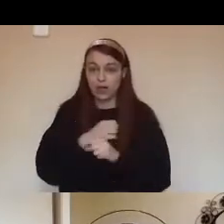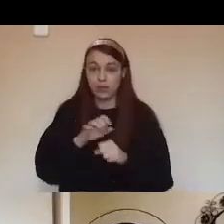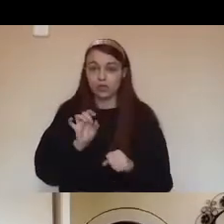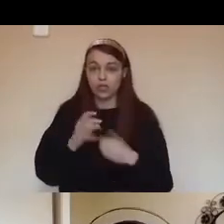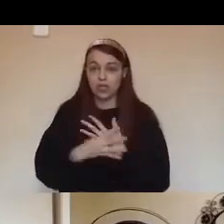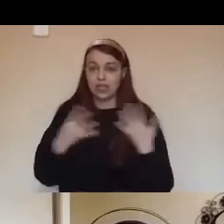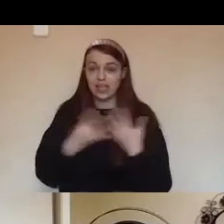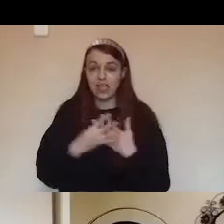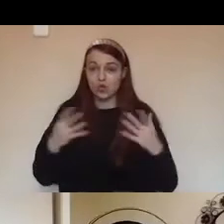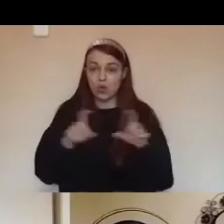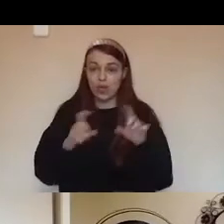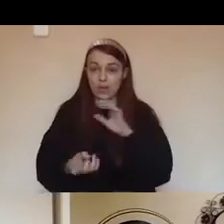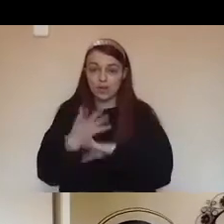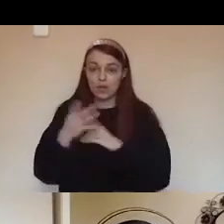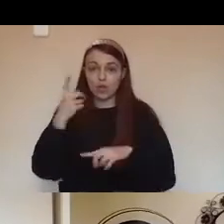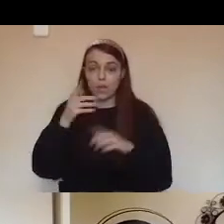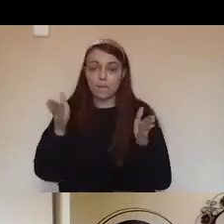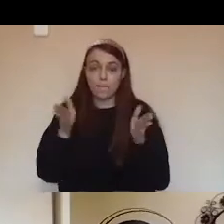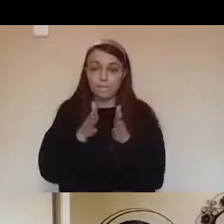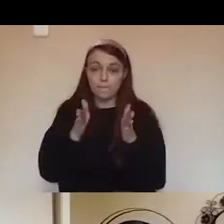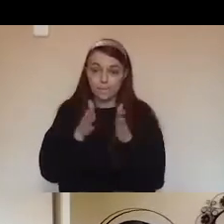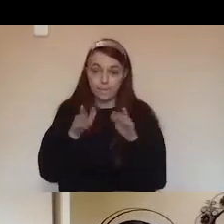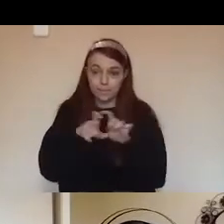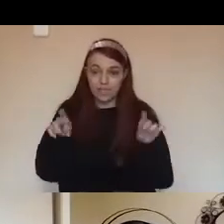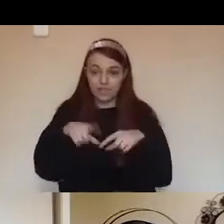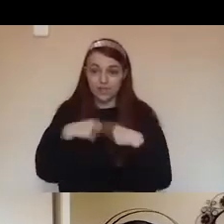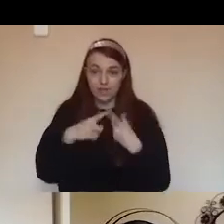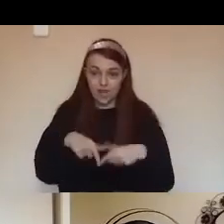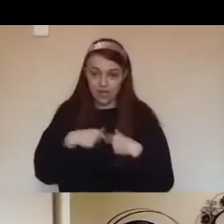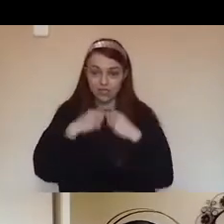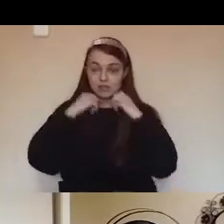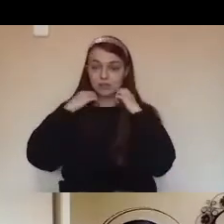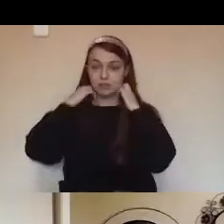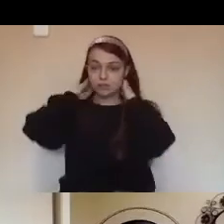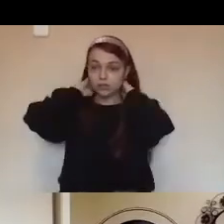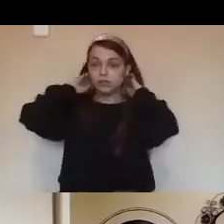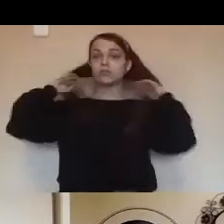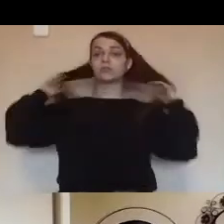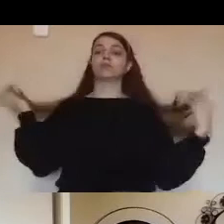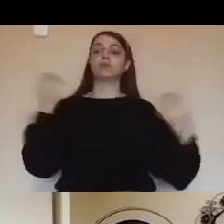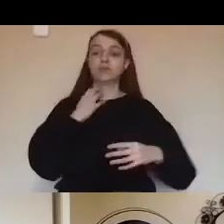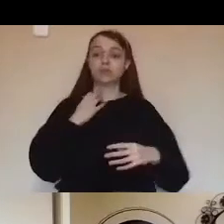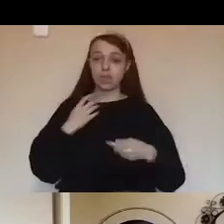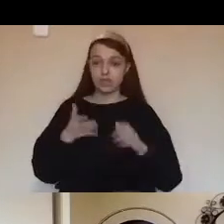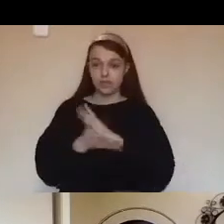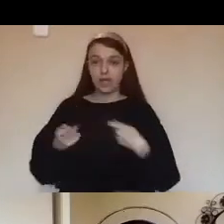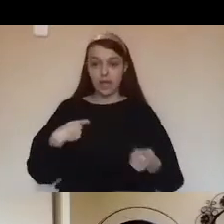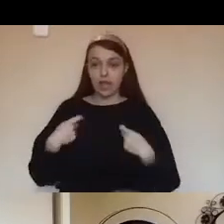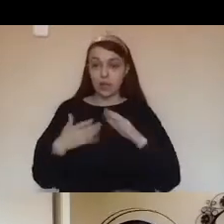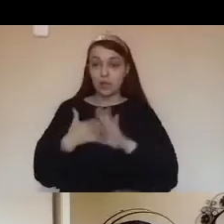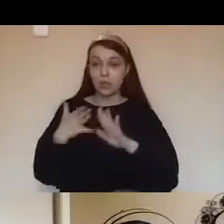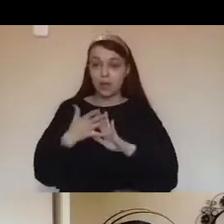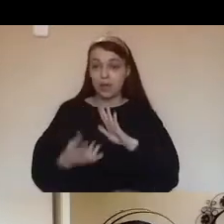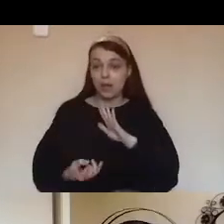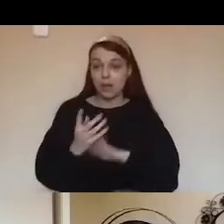emprendimientos, microempresas familiares. Estamos hablando de negocios que son incipientes, pero que han estado durante